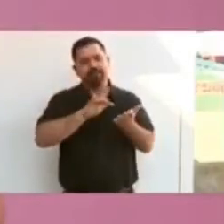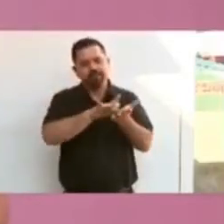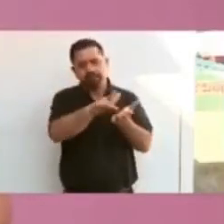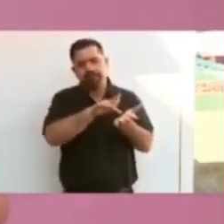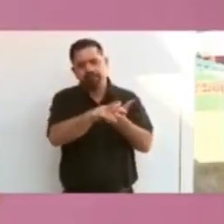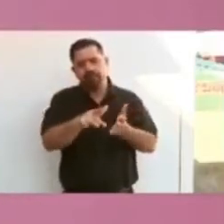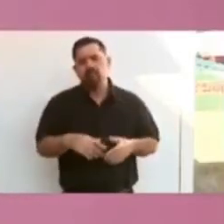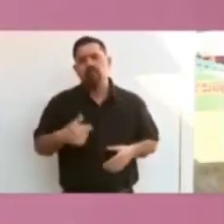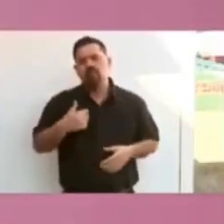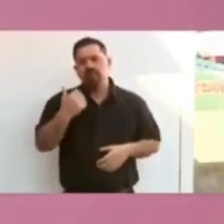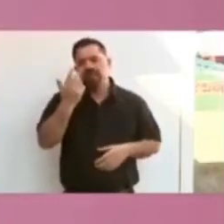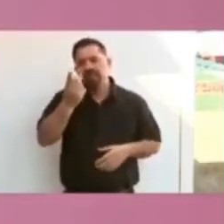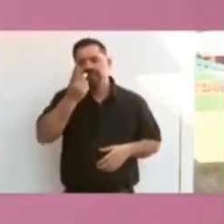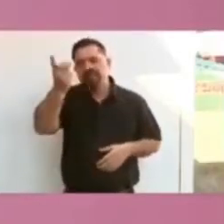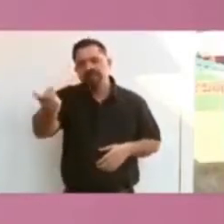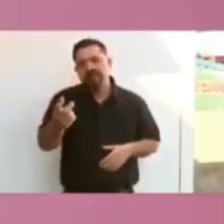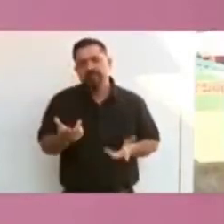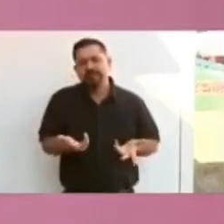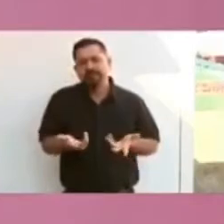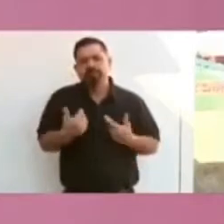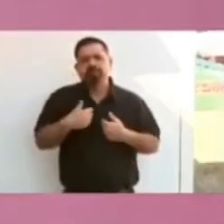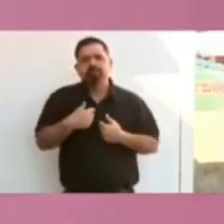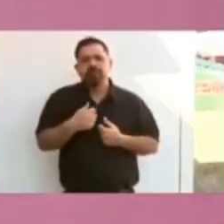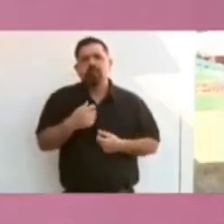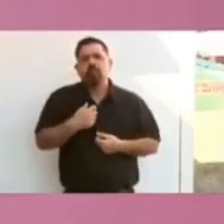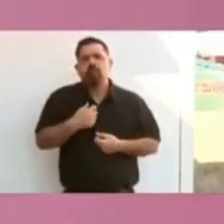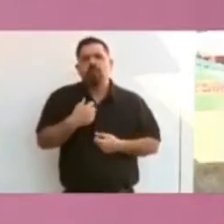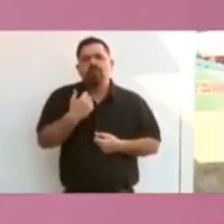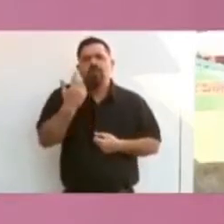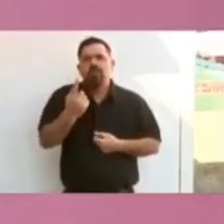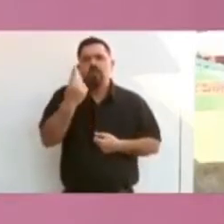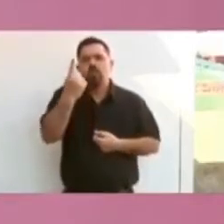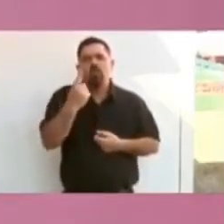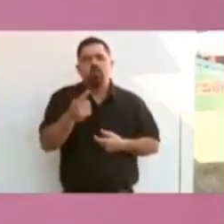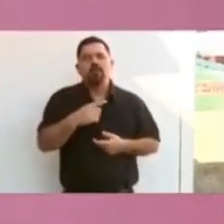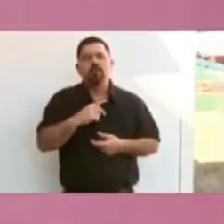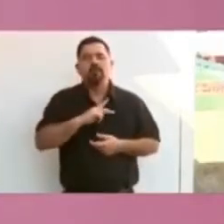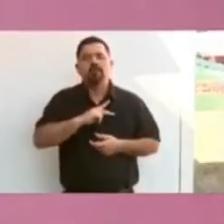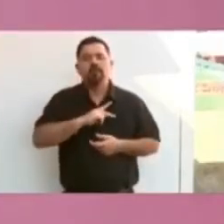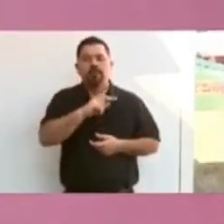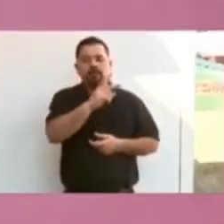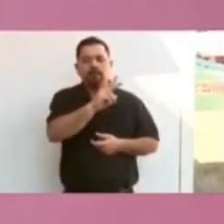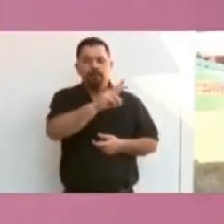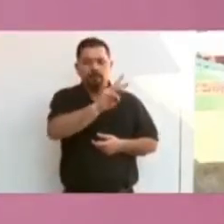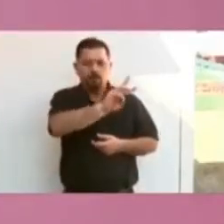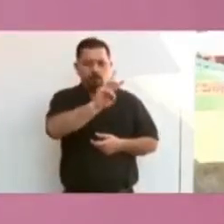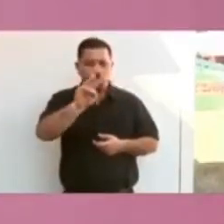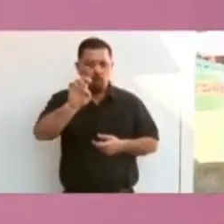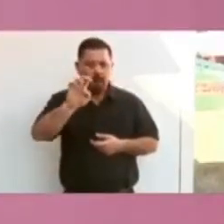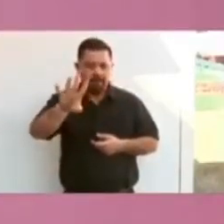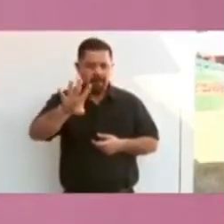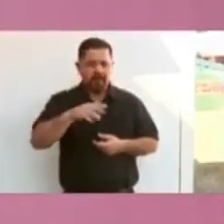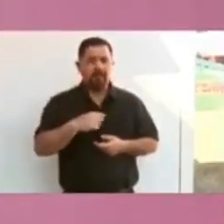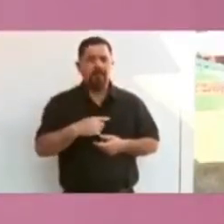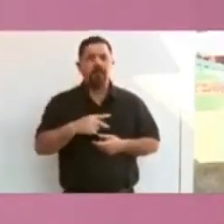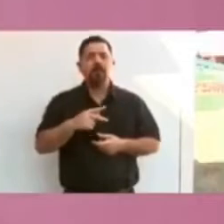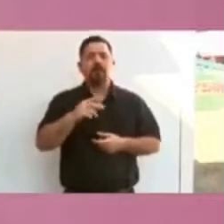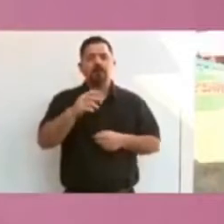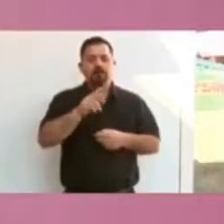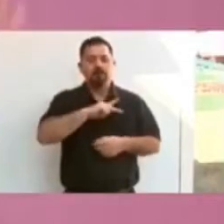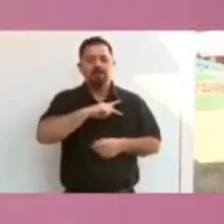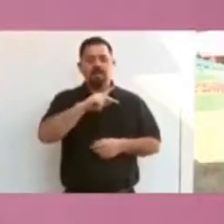que me gustaría mucho, nunca le he platicado de mi portal tuobra.mx. Hay un portal ahí que me hizo ganar un premio a nivel nacional.